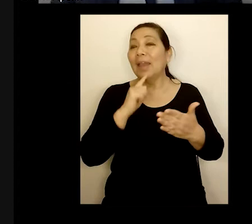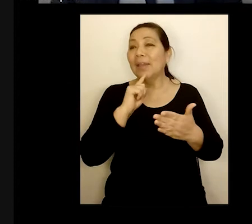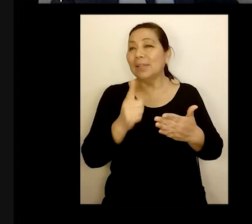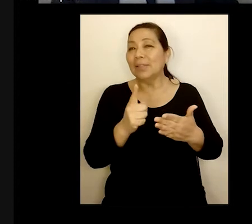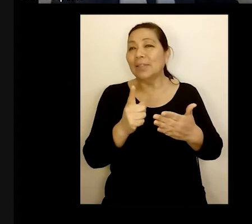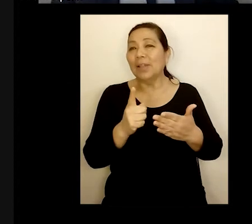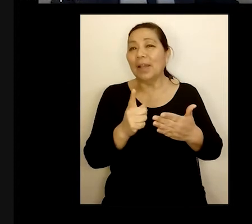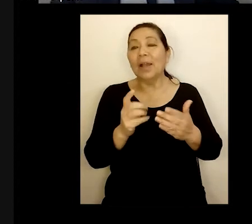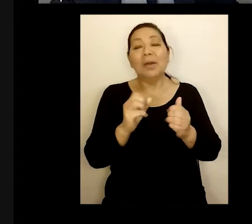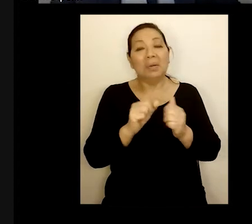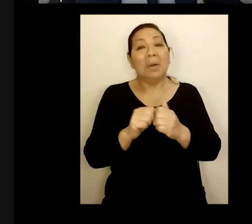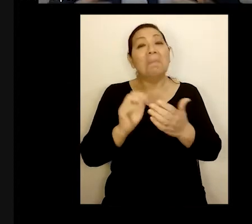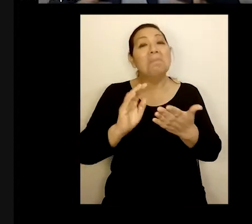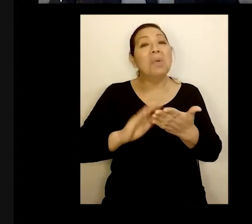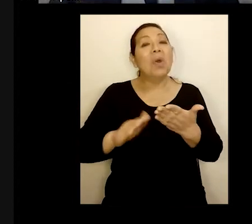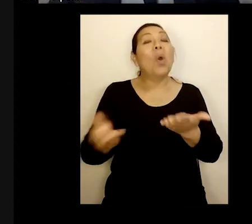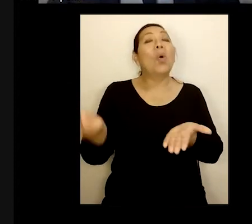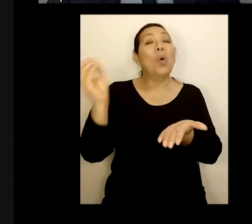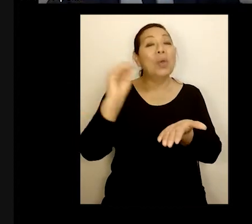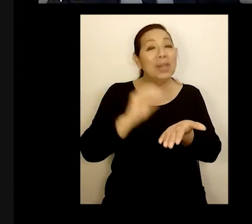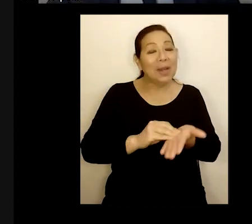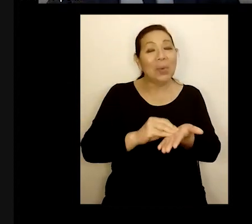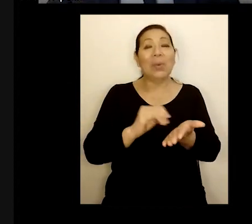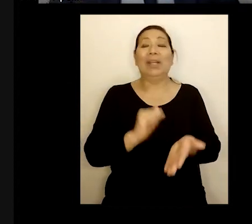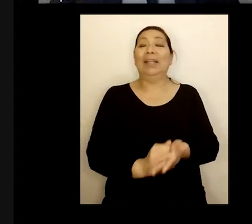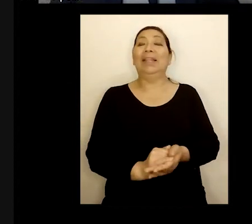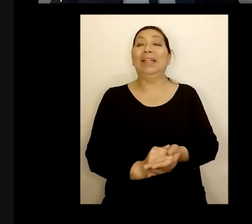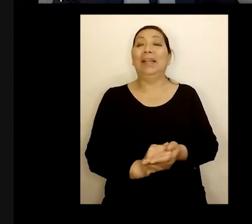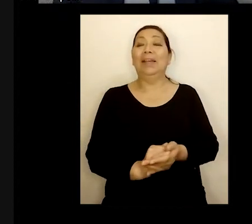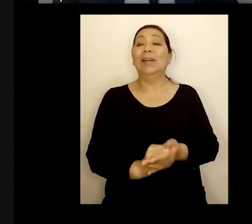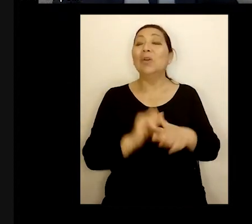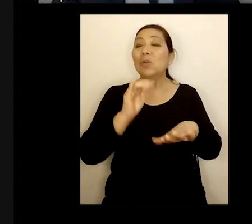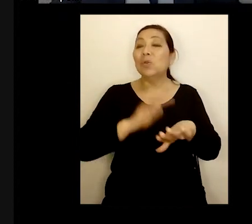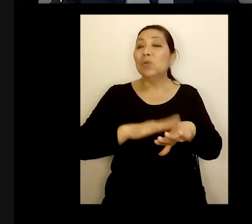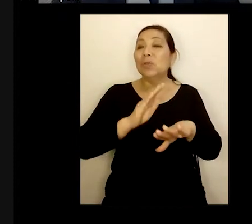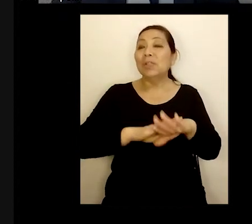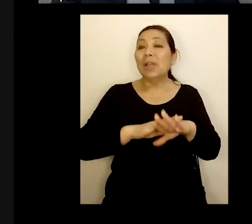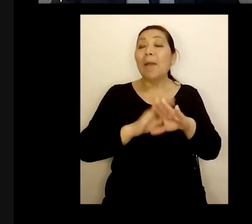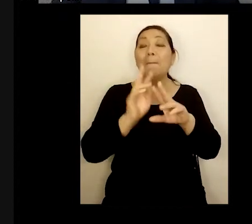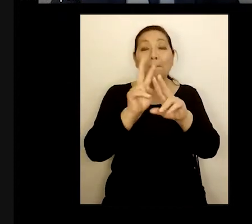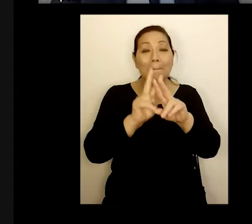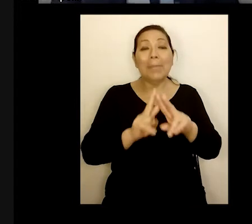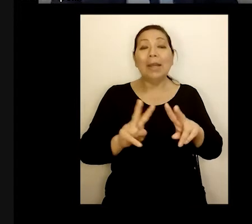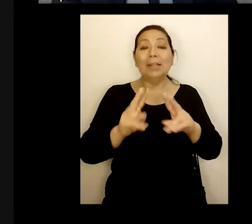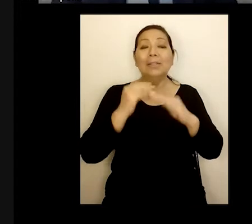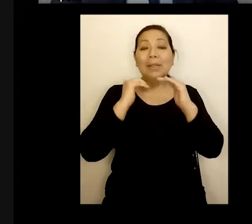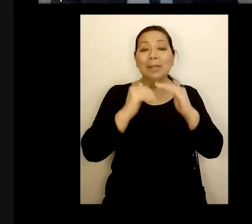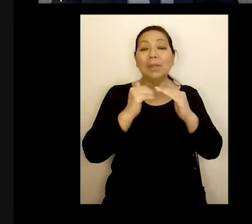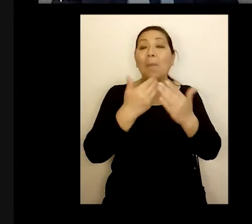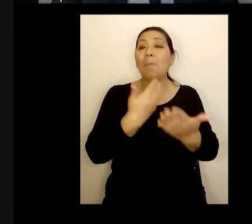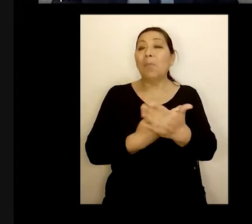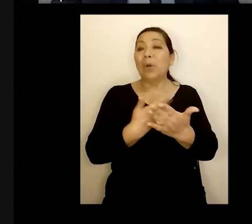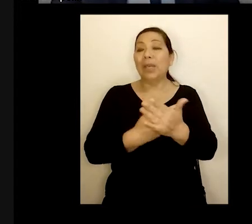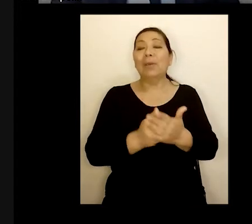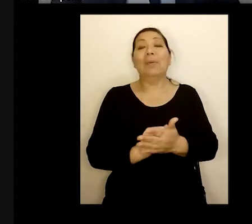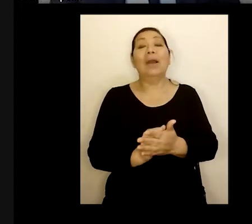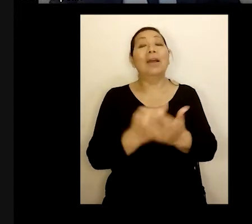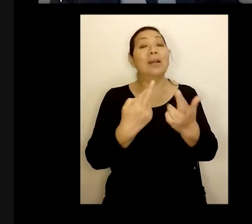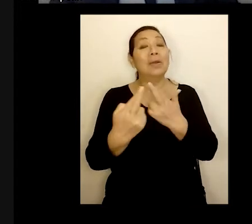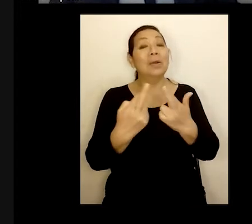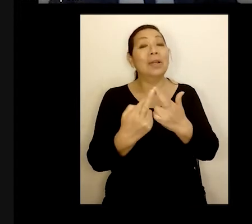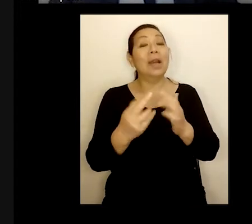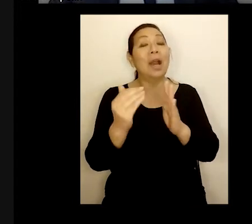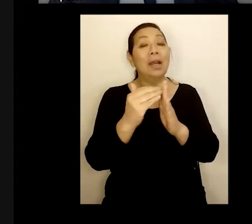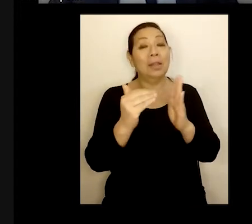está consintiendo nuevamente respecto a la validez de las limitaciones probatorias reguladas